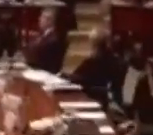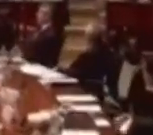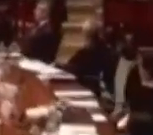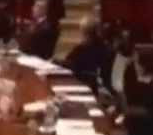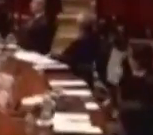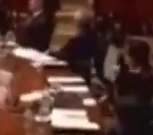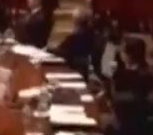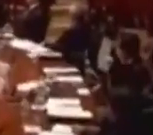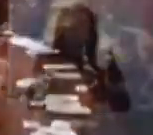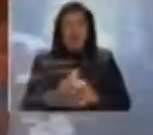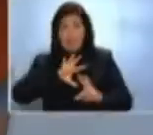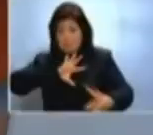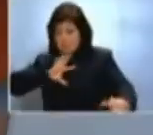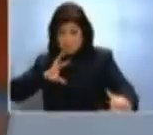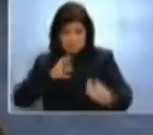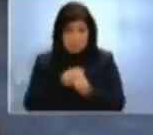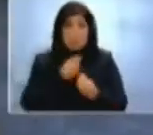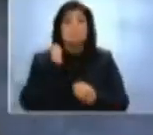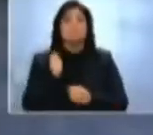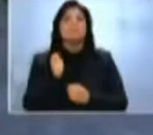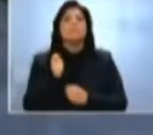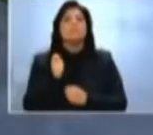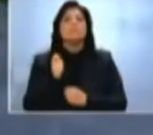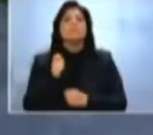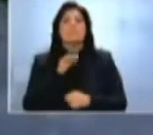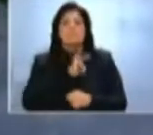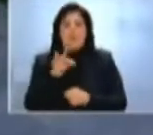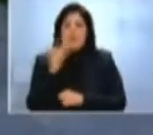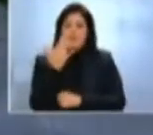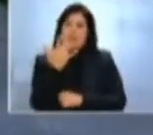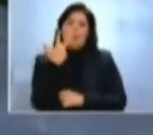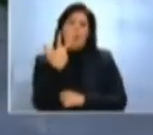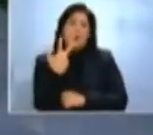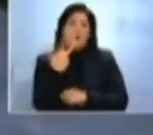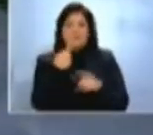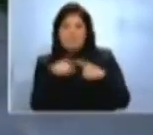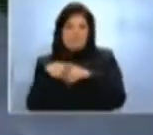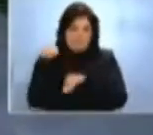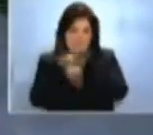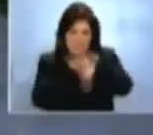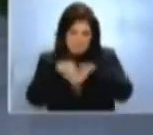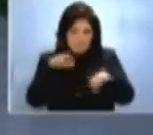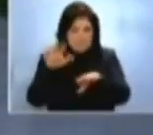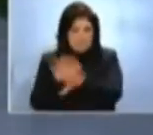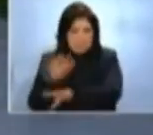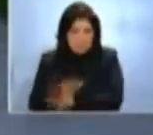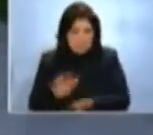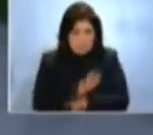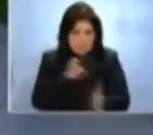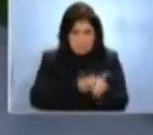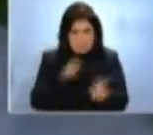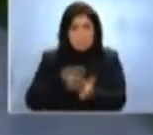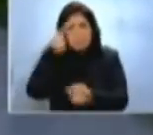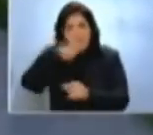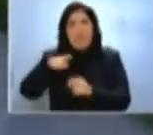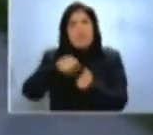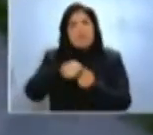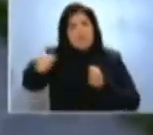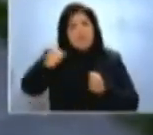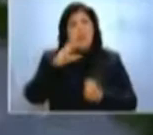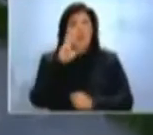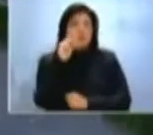para los presidentes de la suprema corte de justicia de la nación y del tribunal electoral de poder judicial de la federación solo en salario